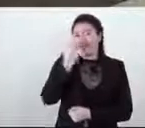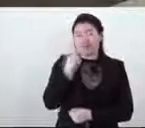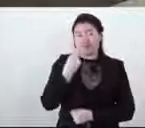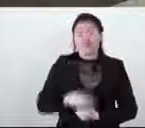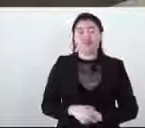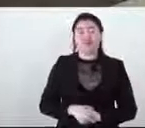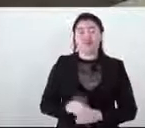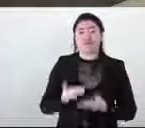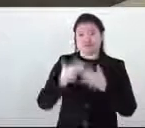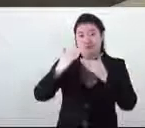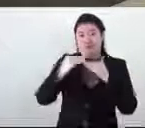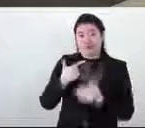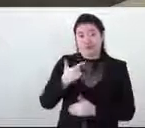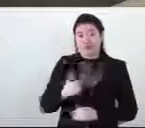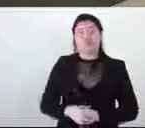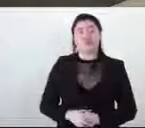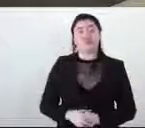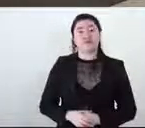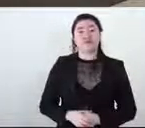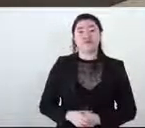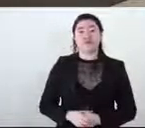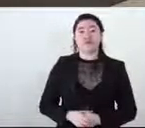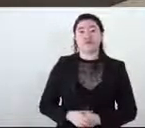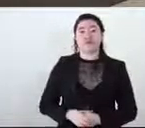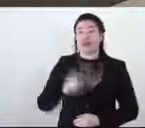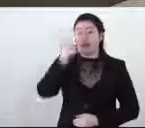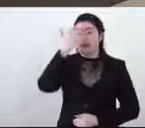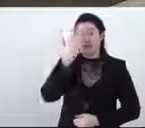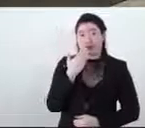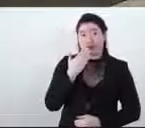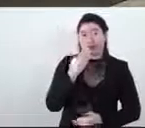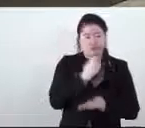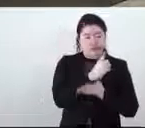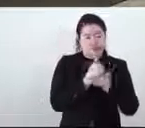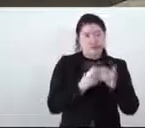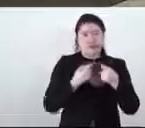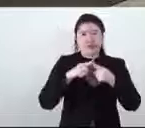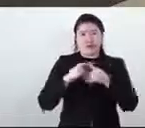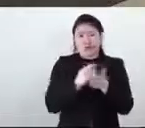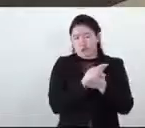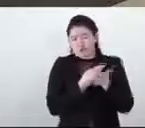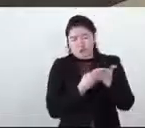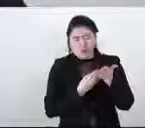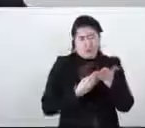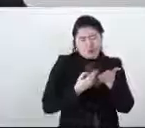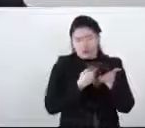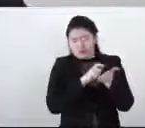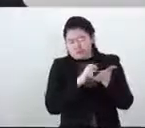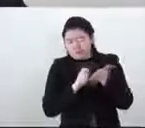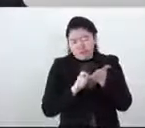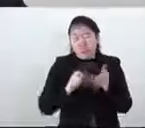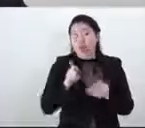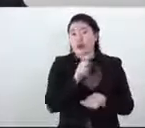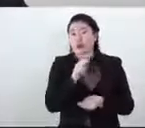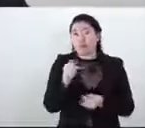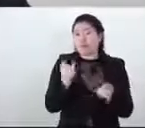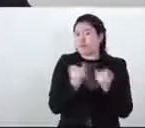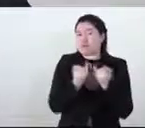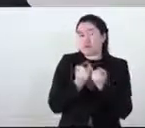G, correspondencia de planos o dibujos con detalles de cimentación. El punto medio de la zona de falla parece corresponder